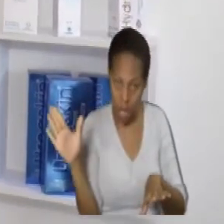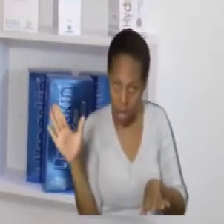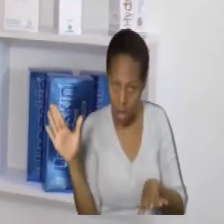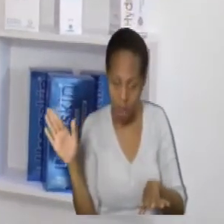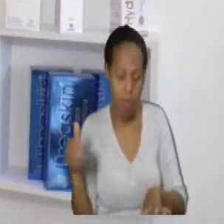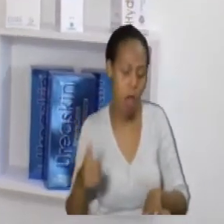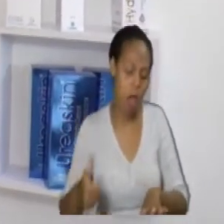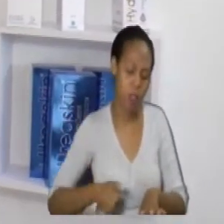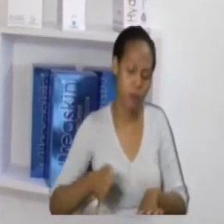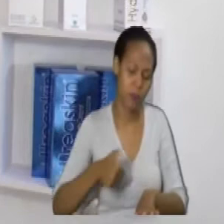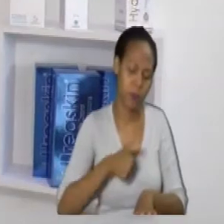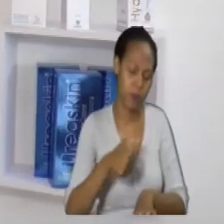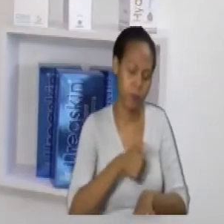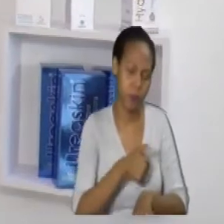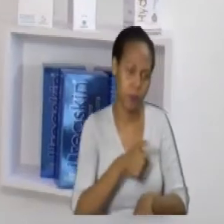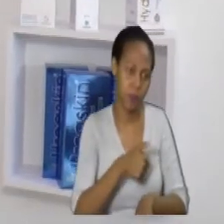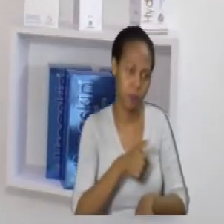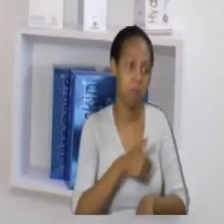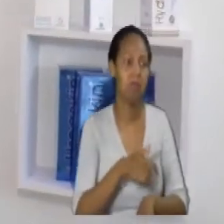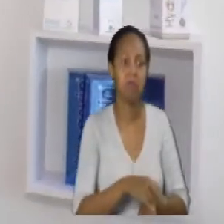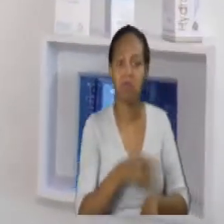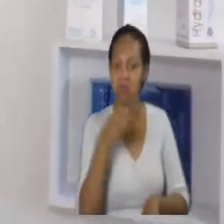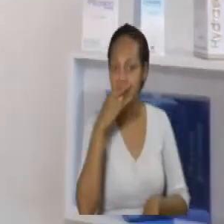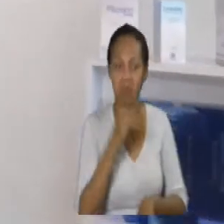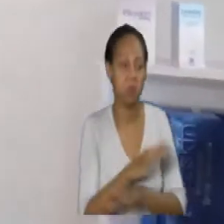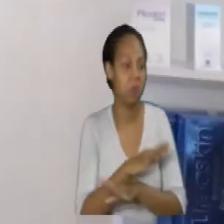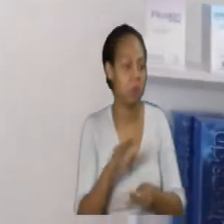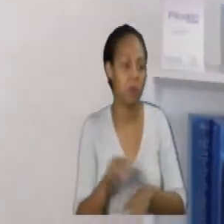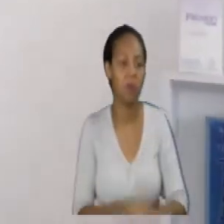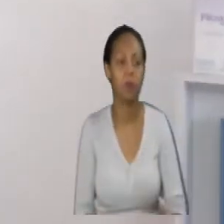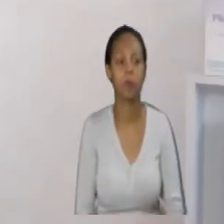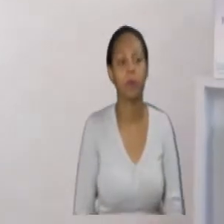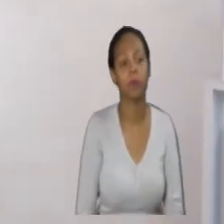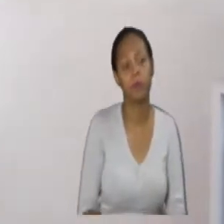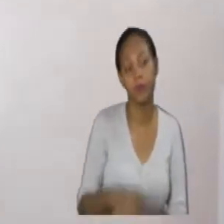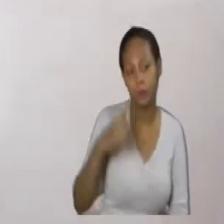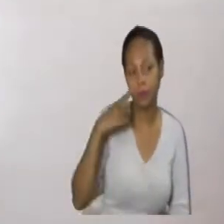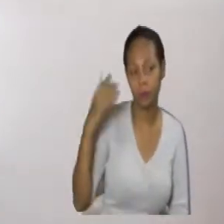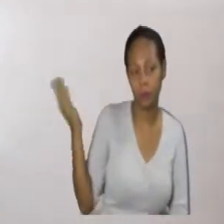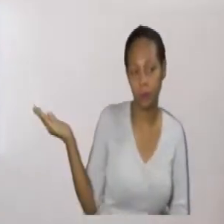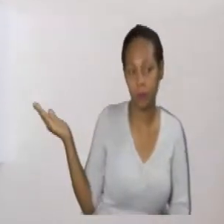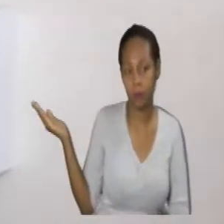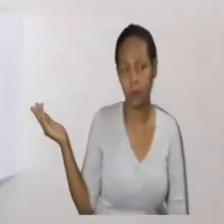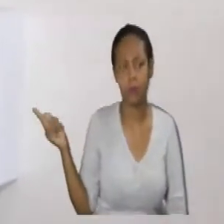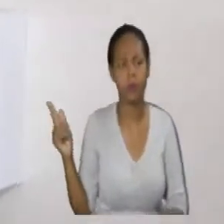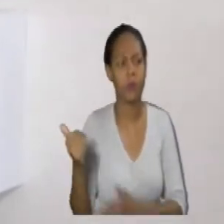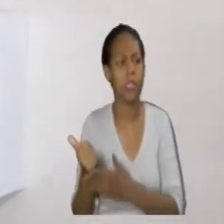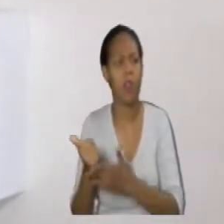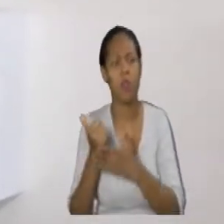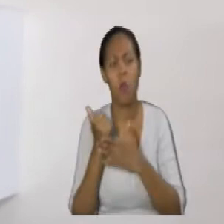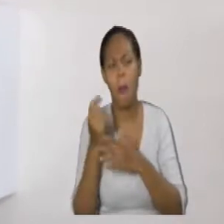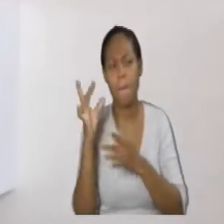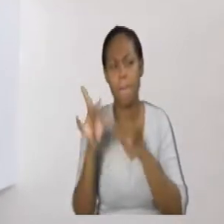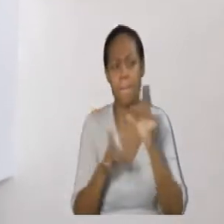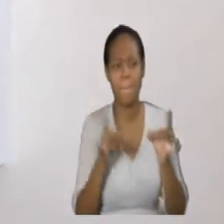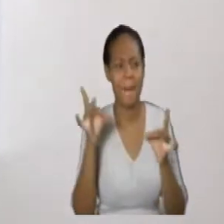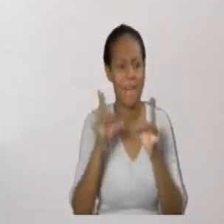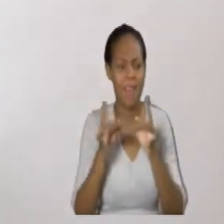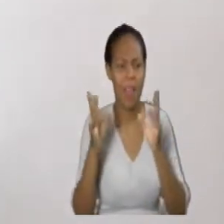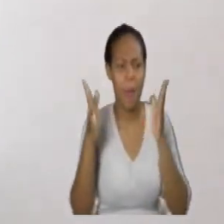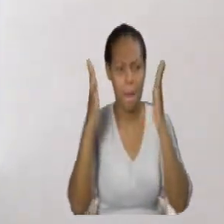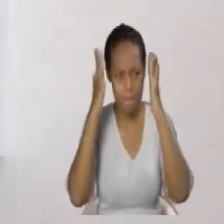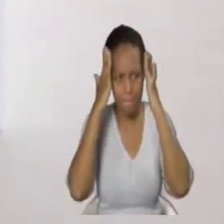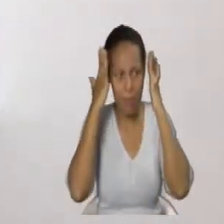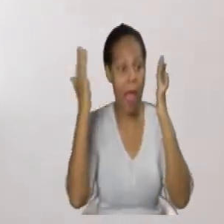Piloskin, este Piloskin es un tratamiento capilar intensivo y lo puede dejar uno en aquí en el cabello, no se lo